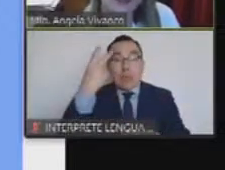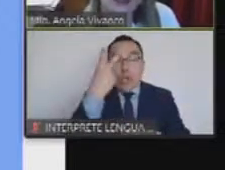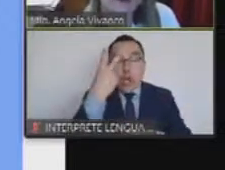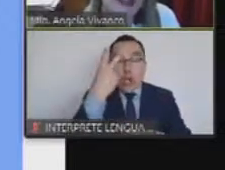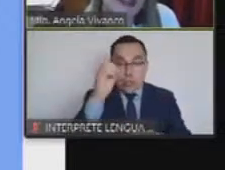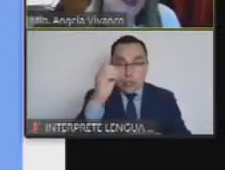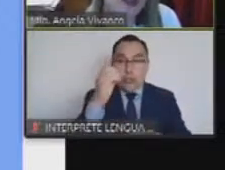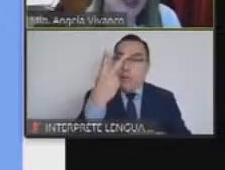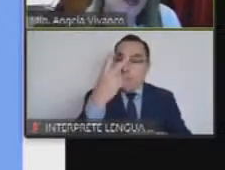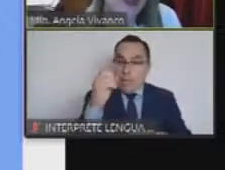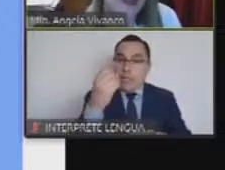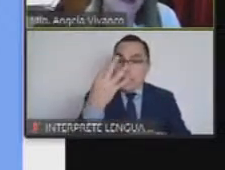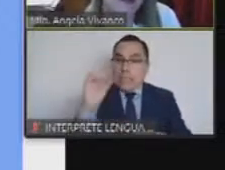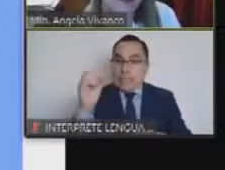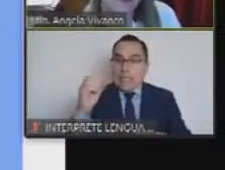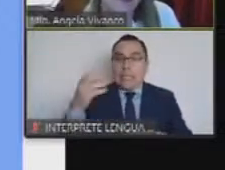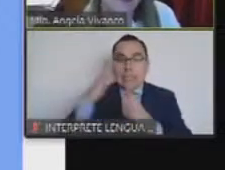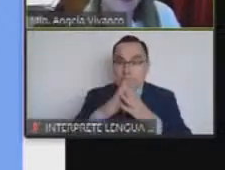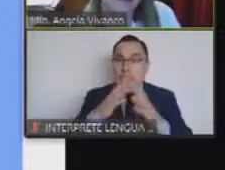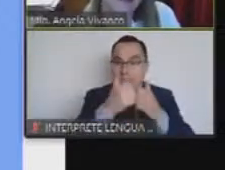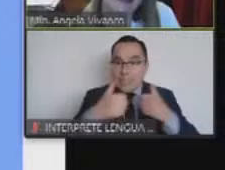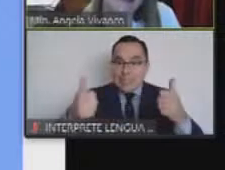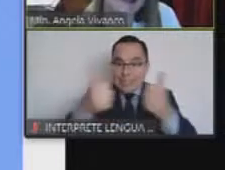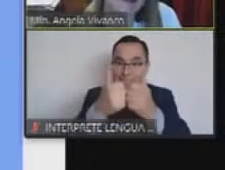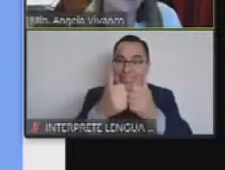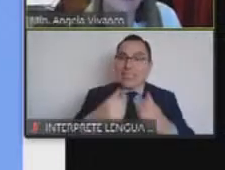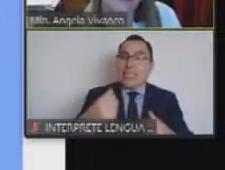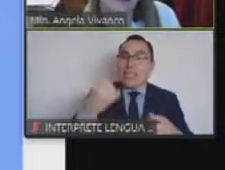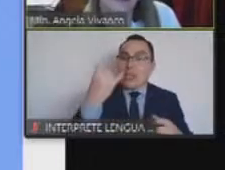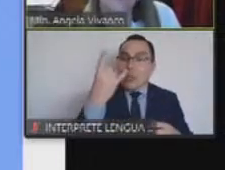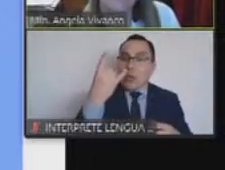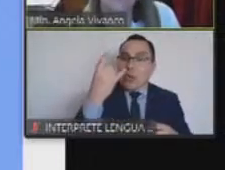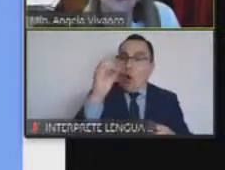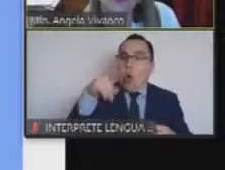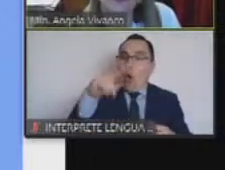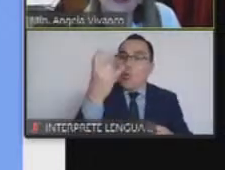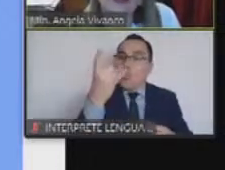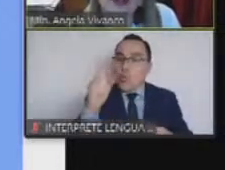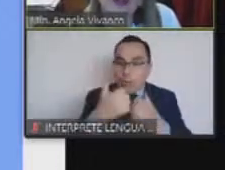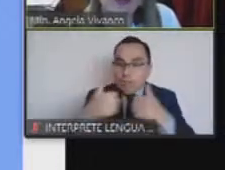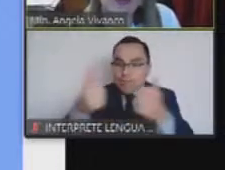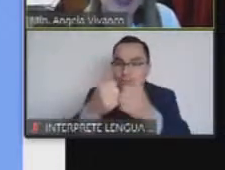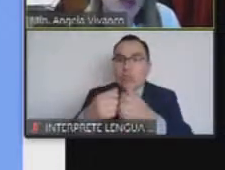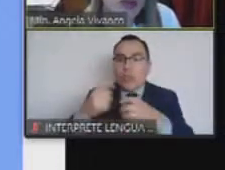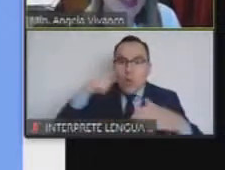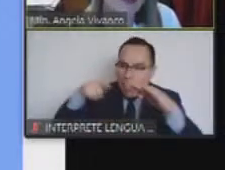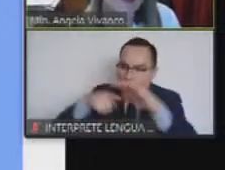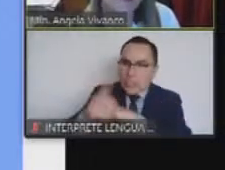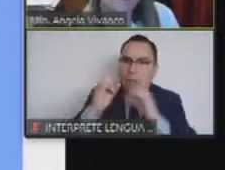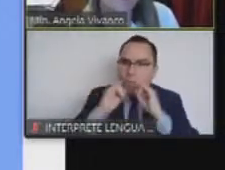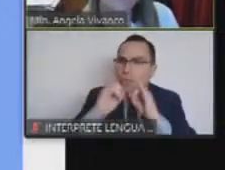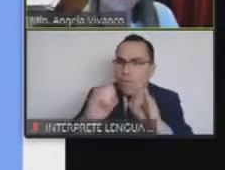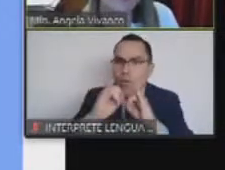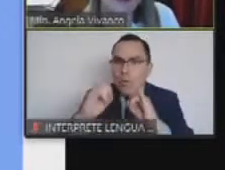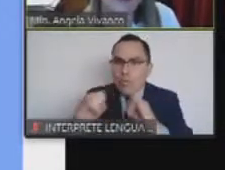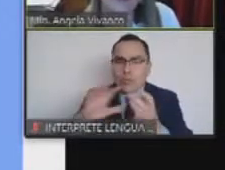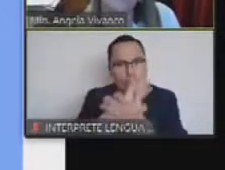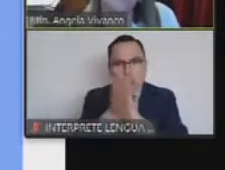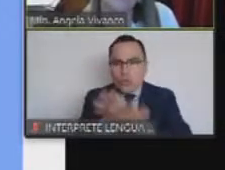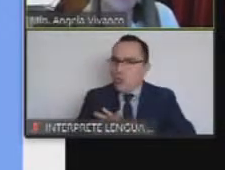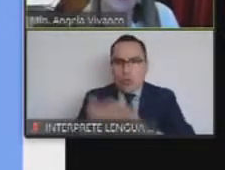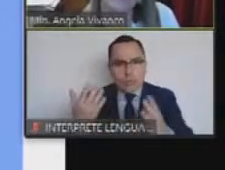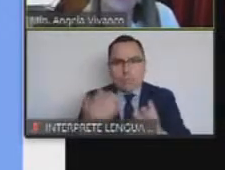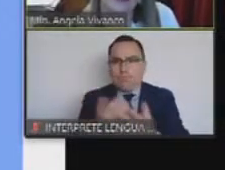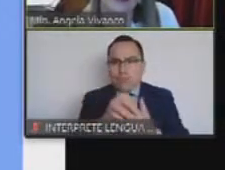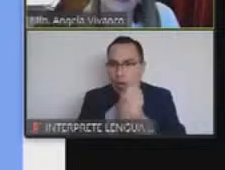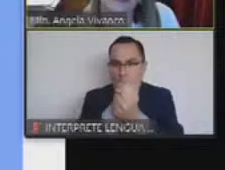Desarrollo Sostenible de Naciones Unidas garantiza el acceso público a la información y protege las libertades fundamentales